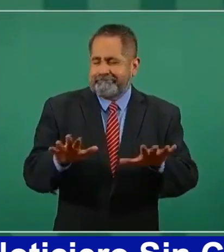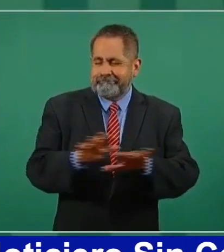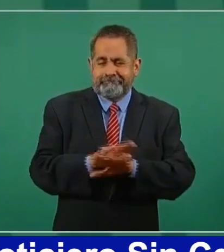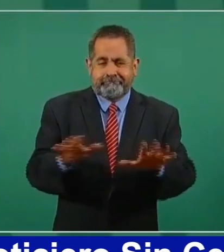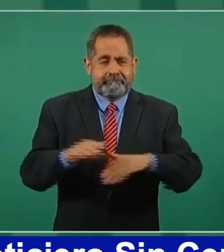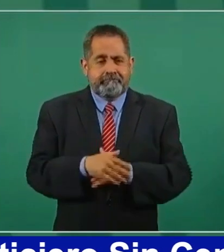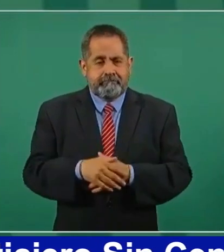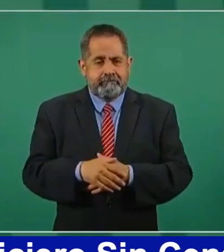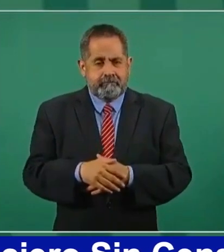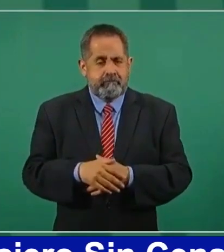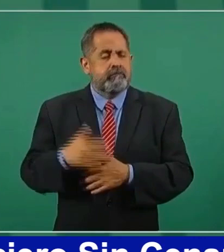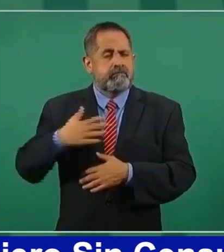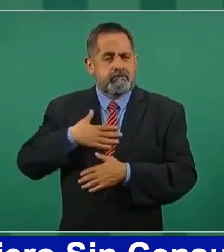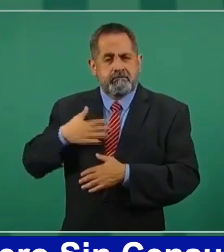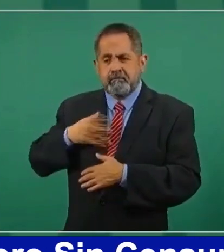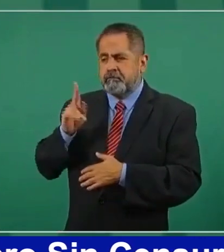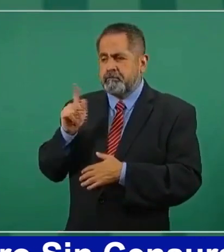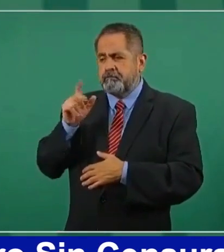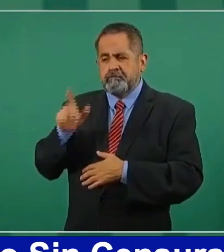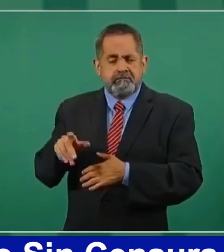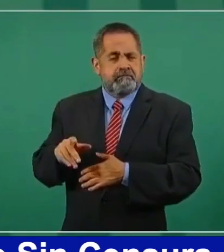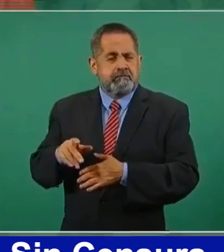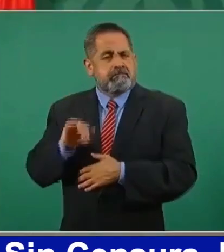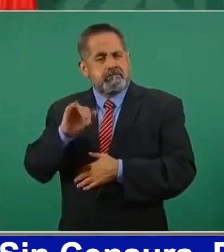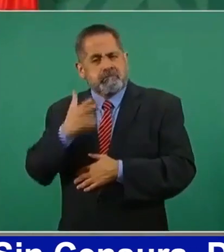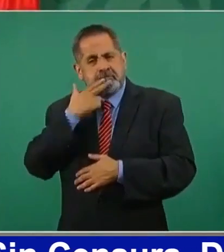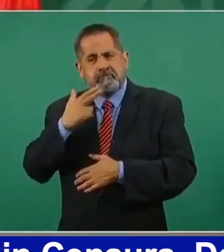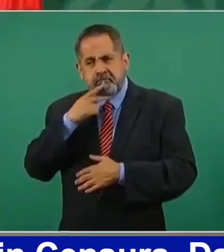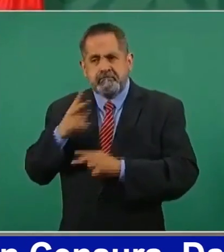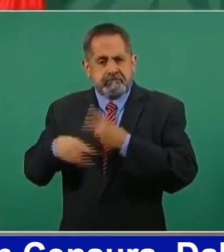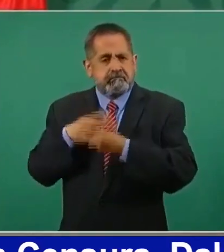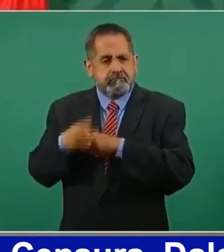Sí funciona la fórmula, que es sencilla: